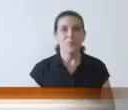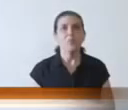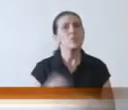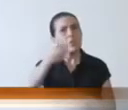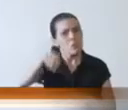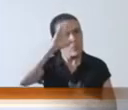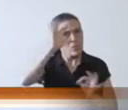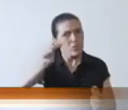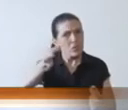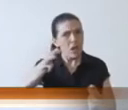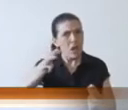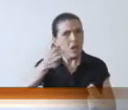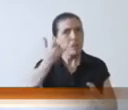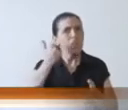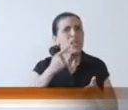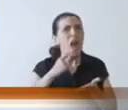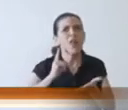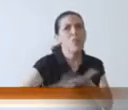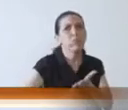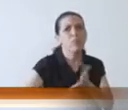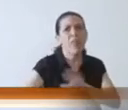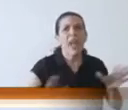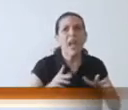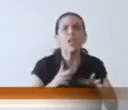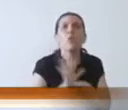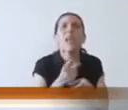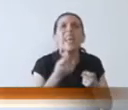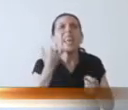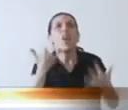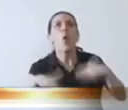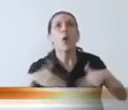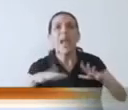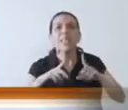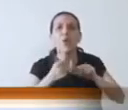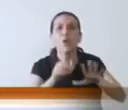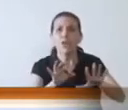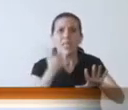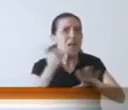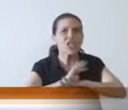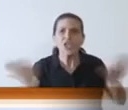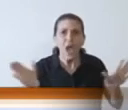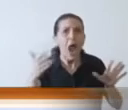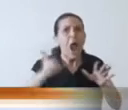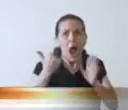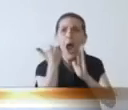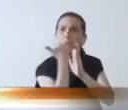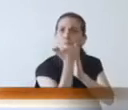Ustedes saben que se dictó el decreto de necesidad de urgencia 260, donde se dispusieron una serie